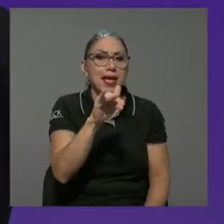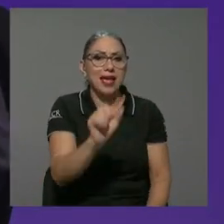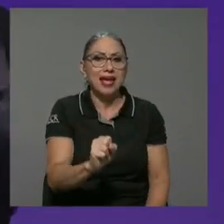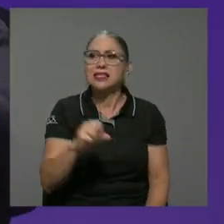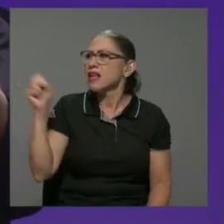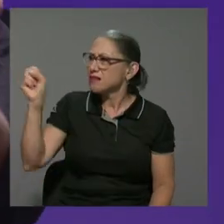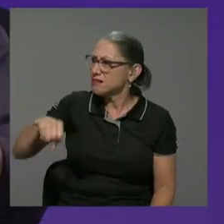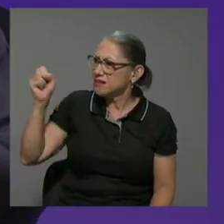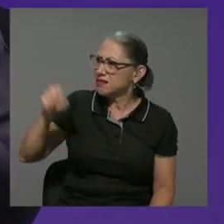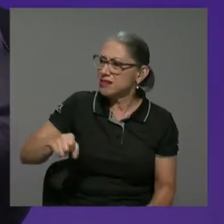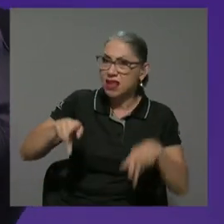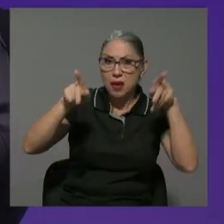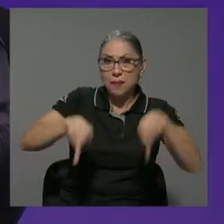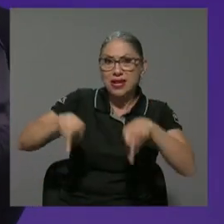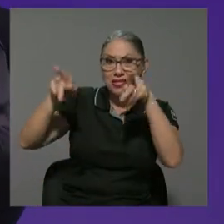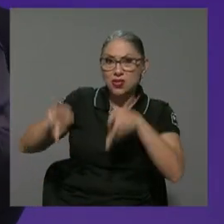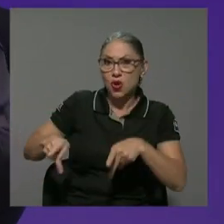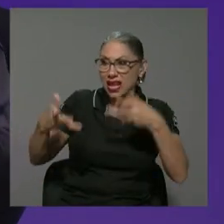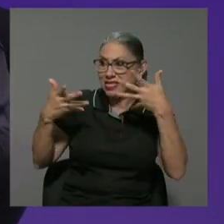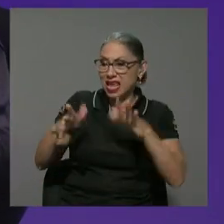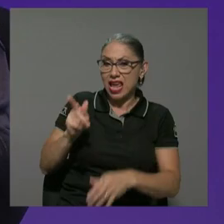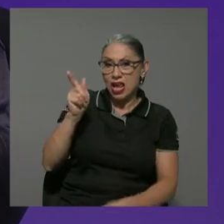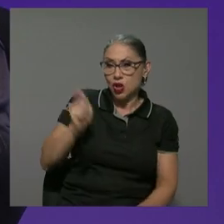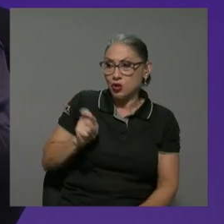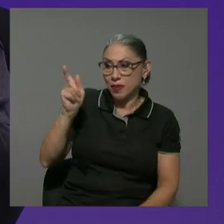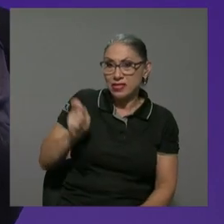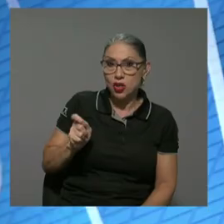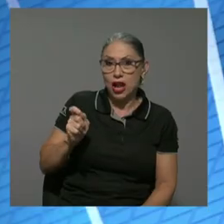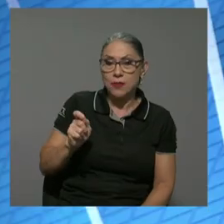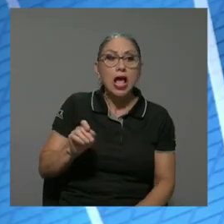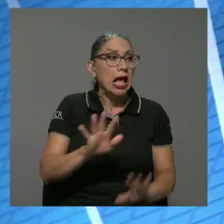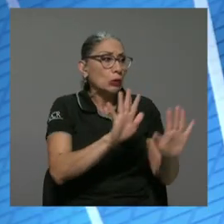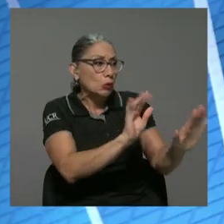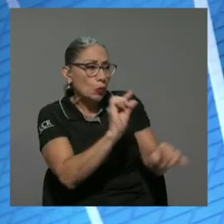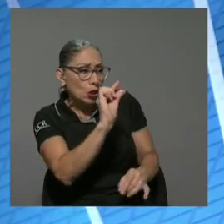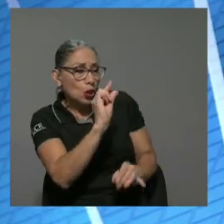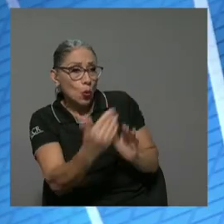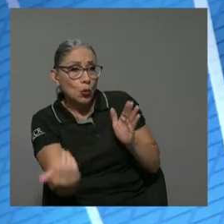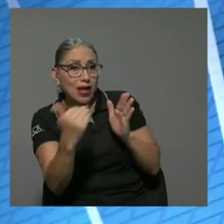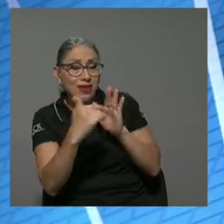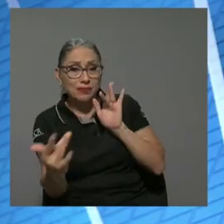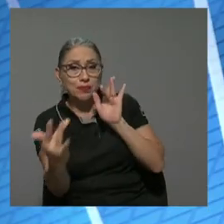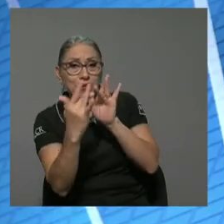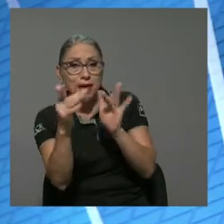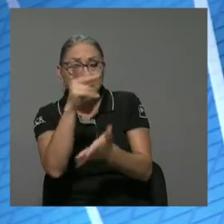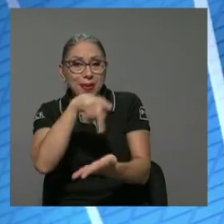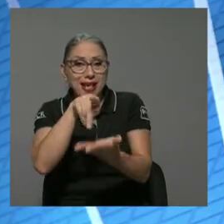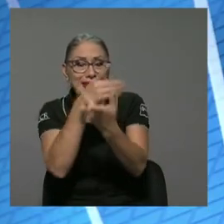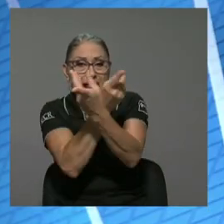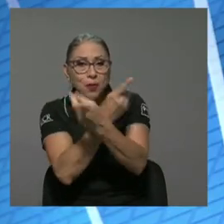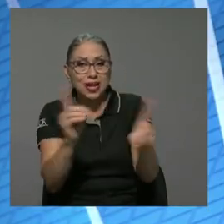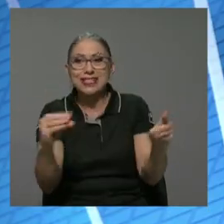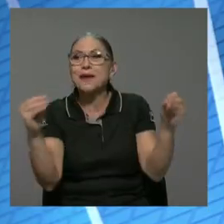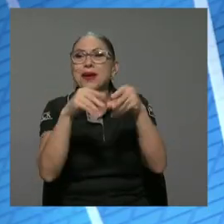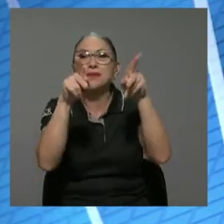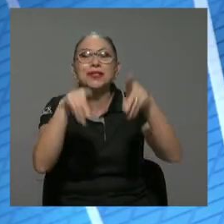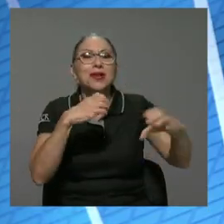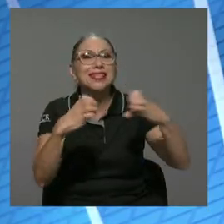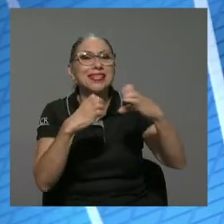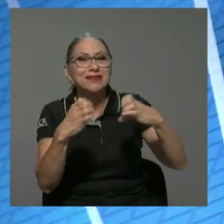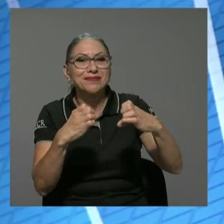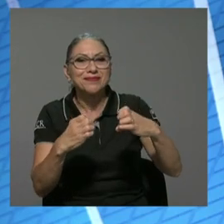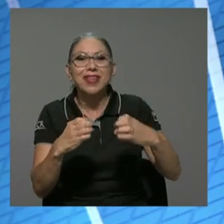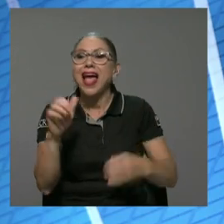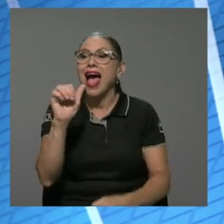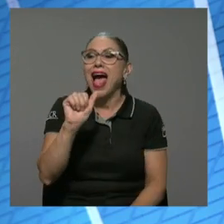que nos pensionamos con pensiones relativamente altas. Te interrumpo nada más un segundito para volver a la Plaza de la Democracia, porque tenemos todavía más personas por allá. Sí.